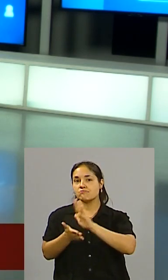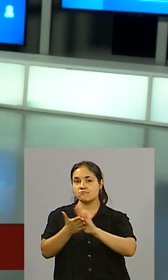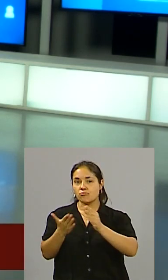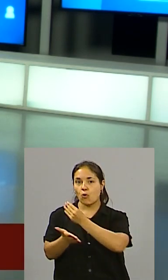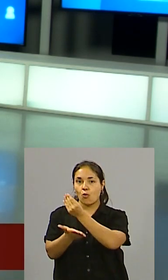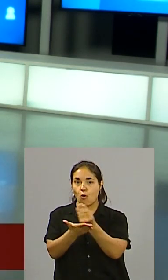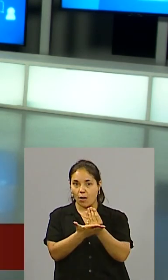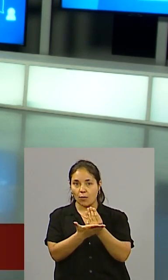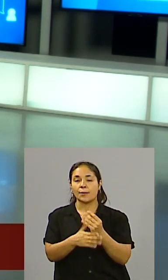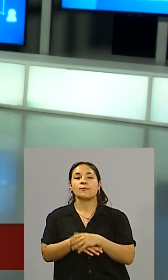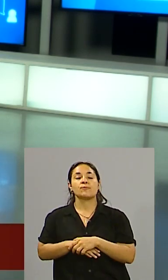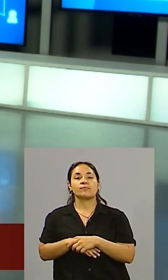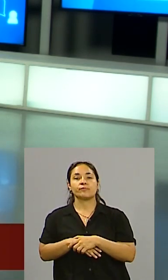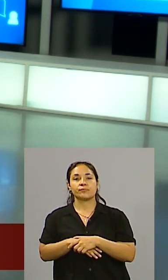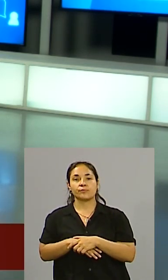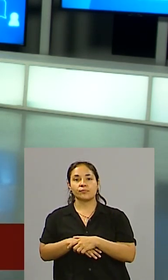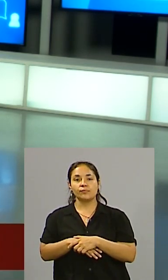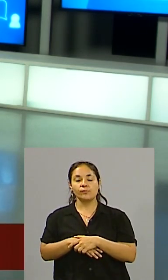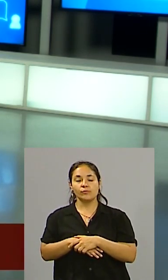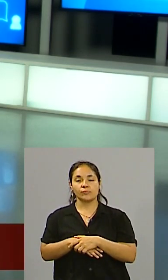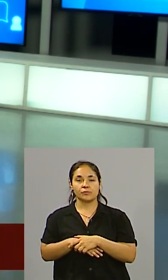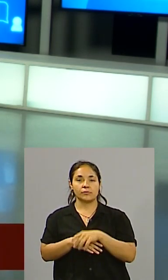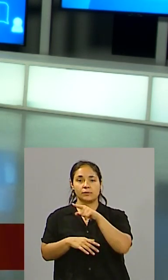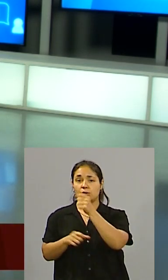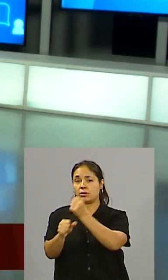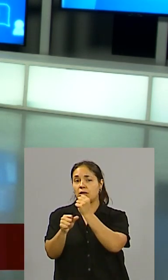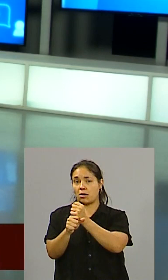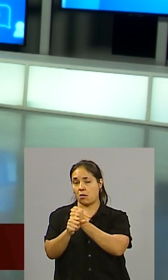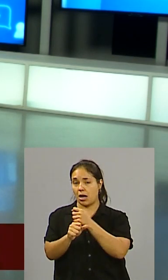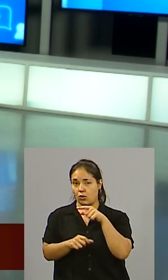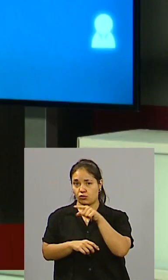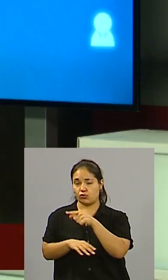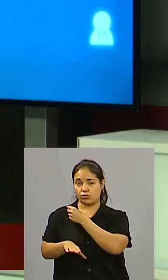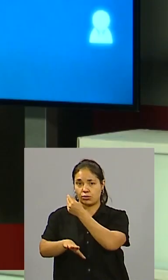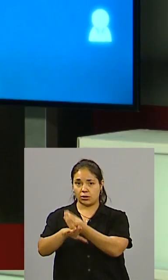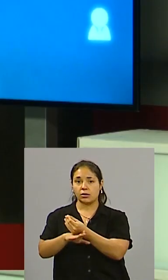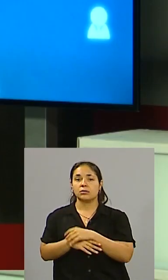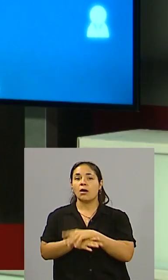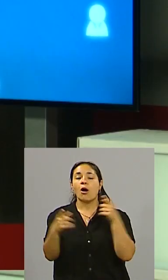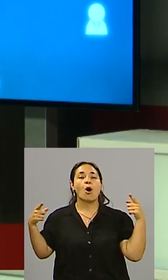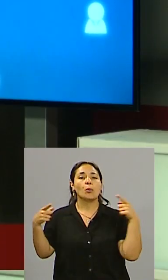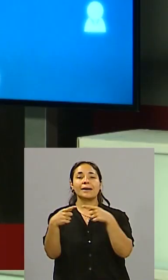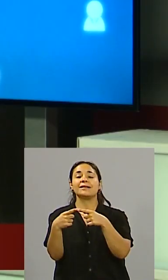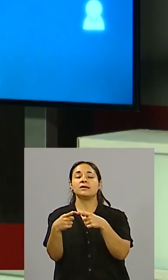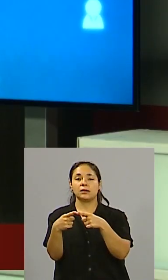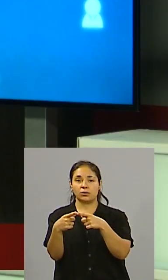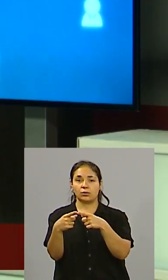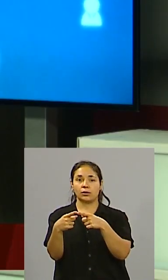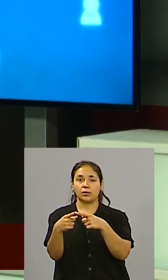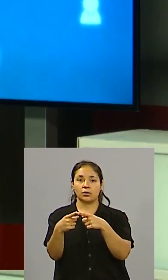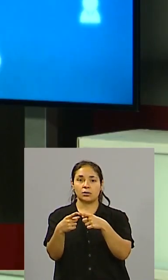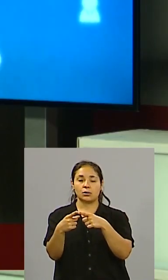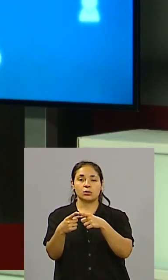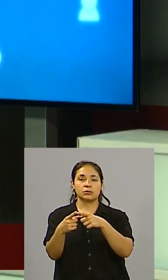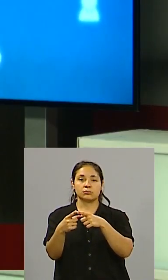digamos, y ya metiéndonos en lo que va a ser tu tarea, Mercedes, cuál es el objetivo que tienen, que les ha